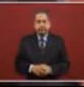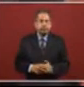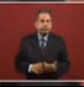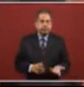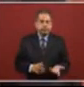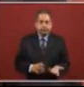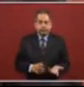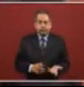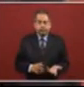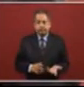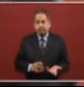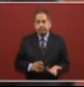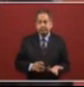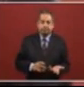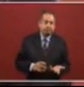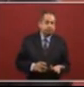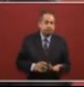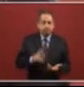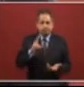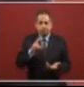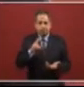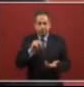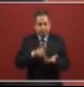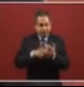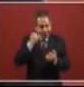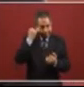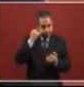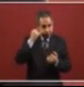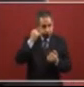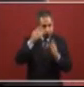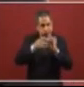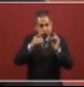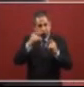realmente ninguna teoría,